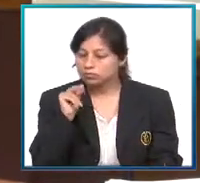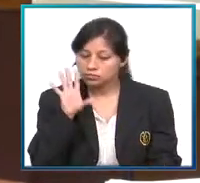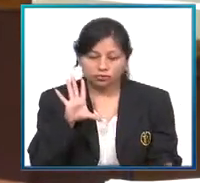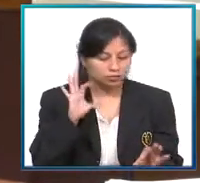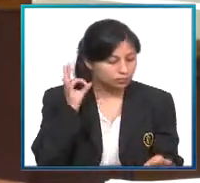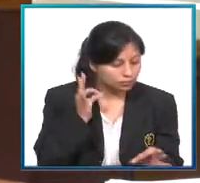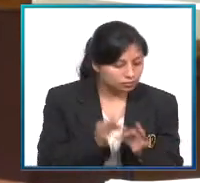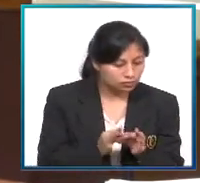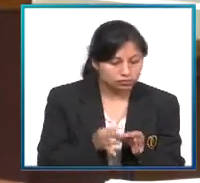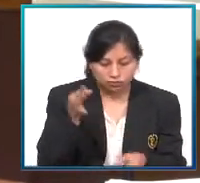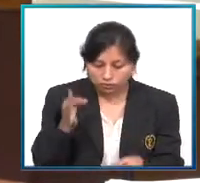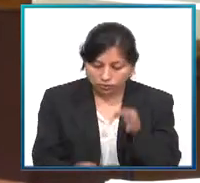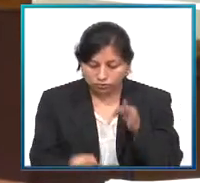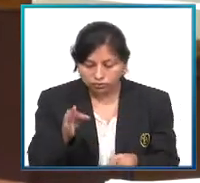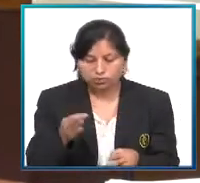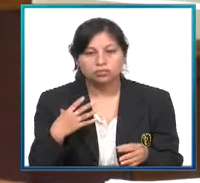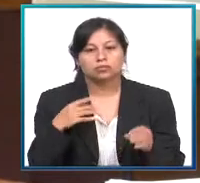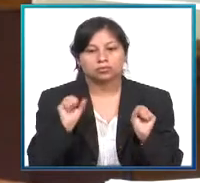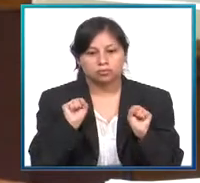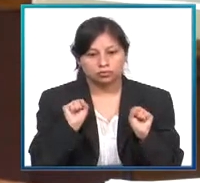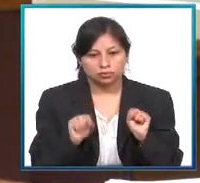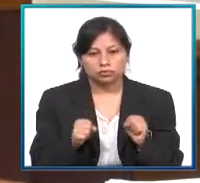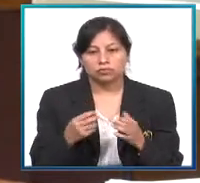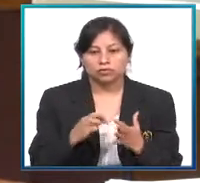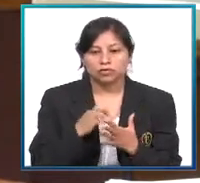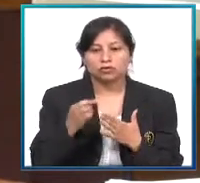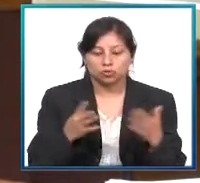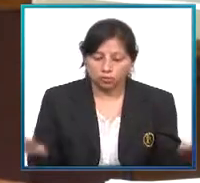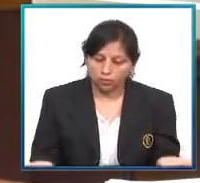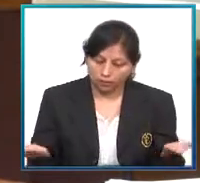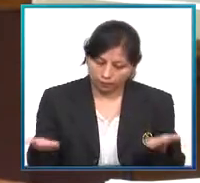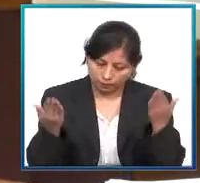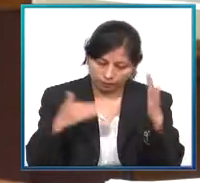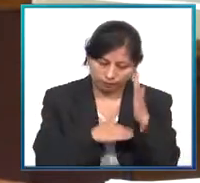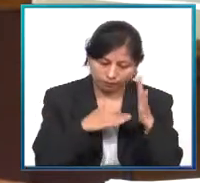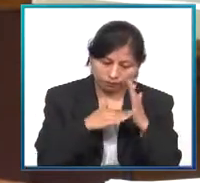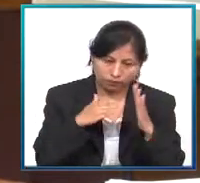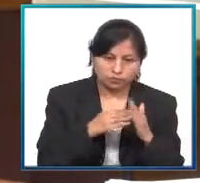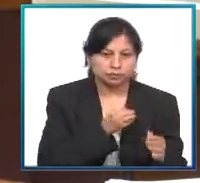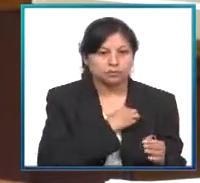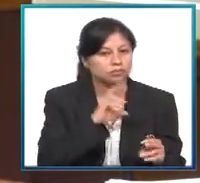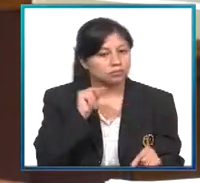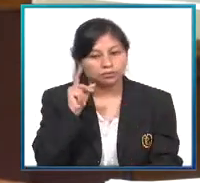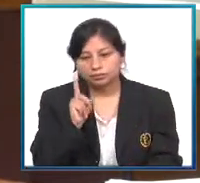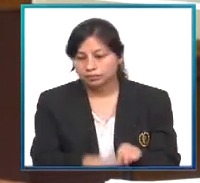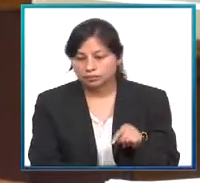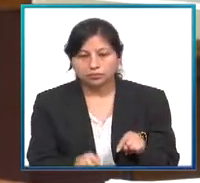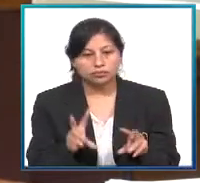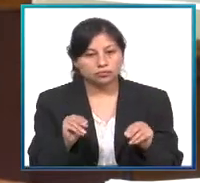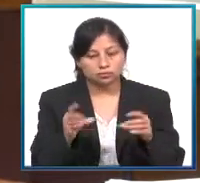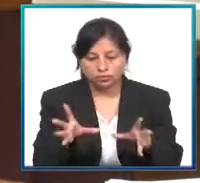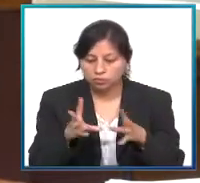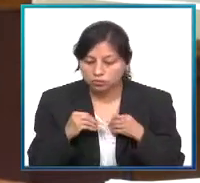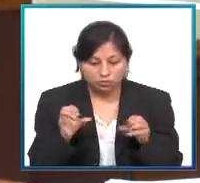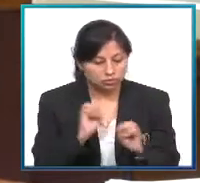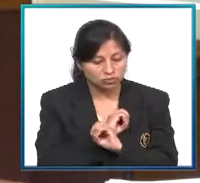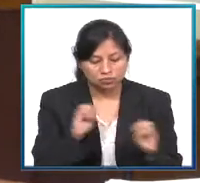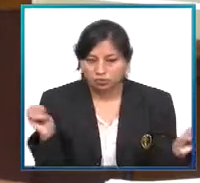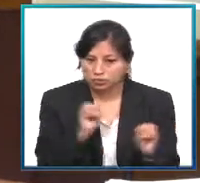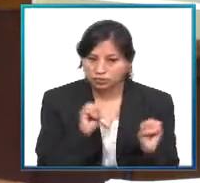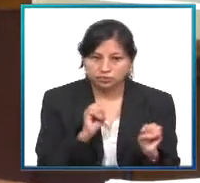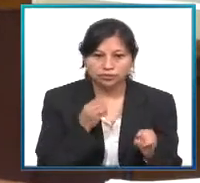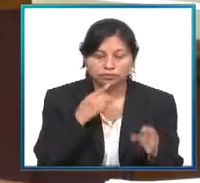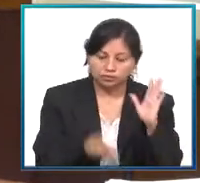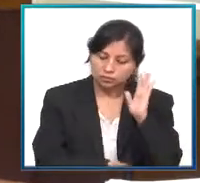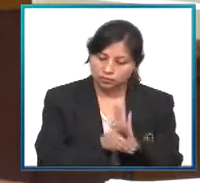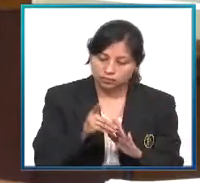la certeza jurídica para poder optar a proyectos de infraestructura. O sea, es decir, ellos no han sido tomados en cuenta en proyectos que les van a ayudar